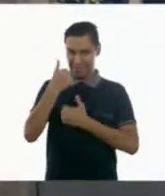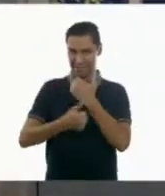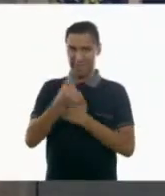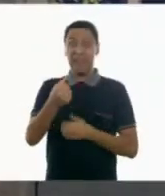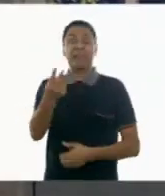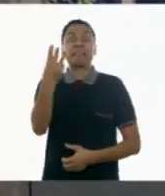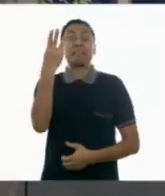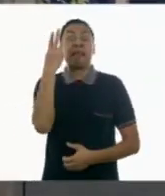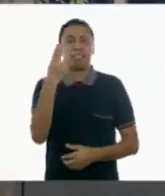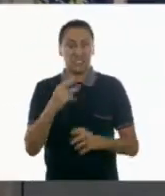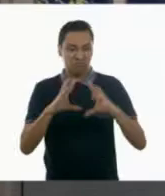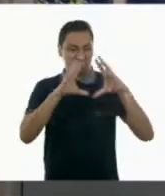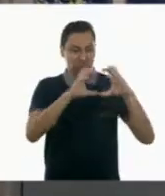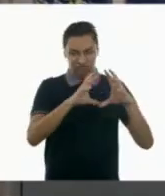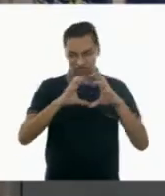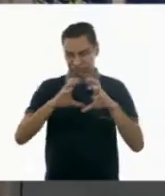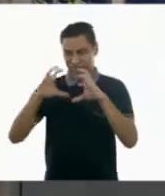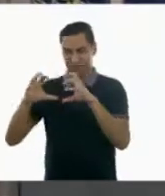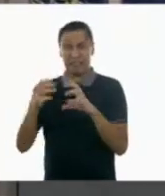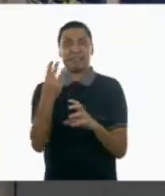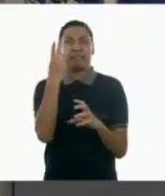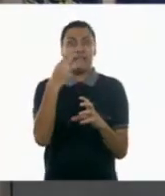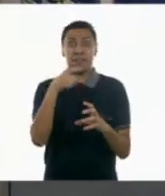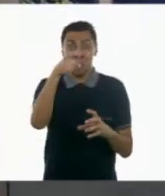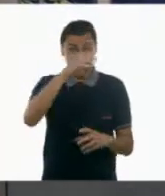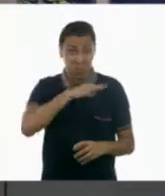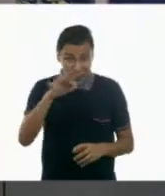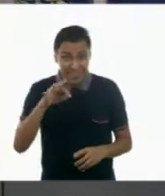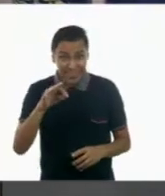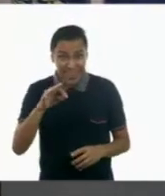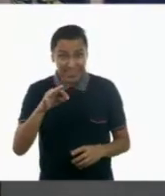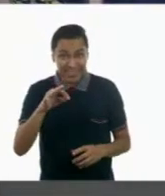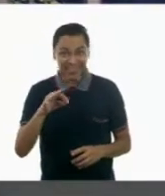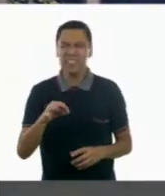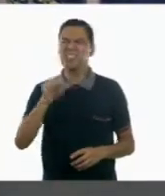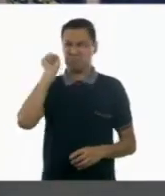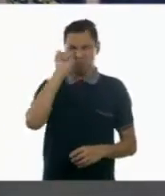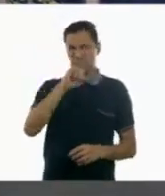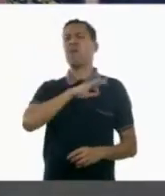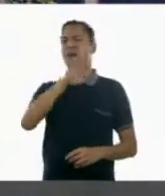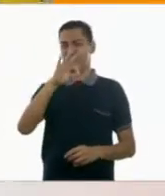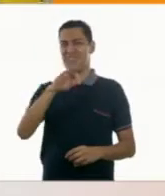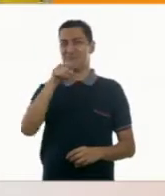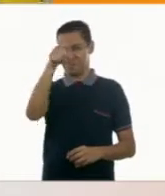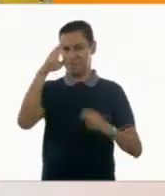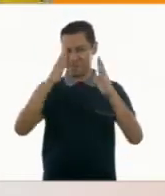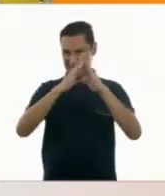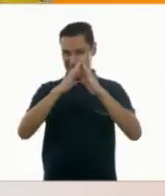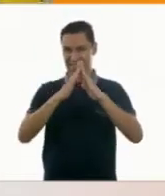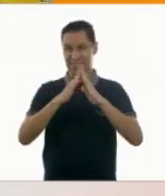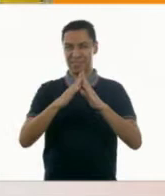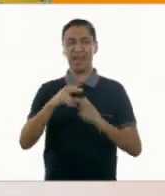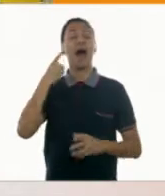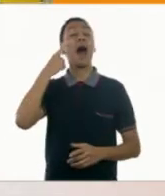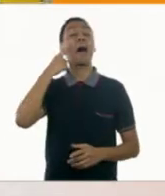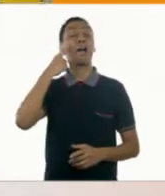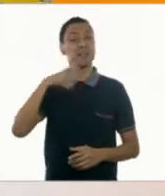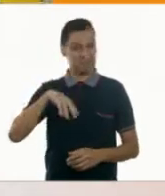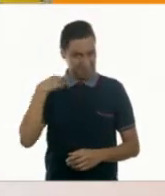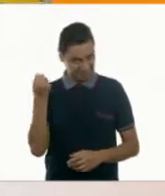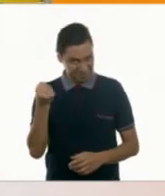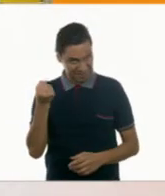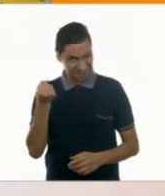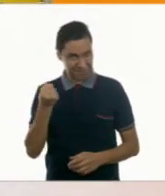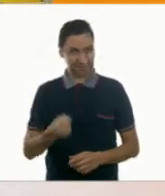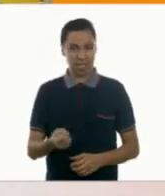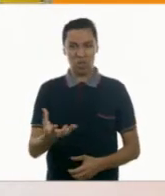tres calcetas? No. ¿En casa lo pueden hacer con tres calcetas? Yo sé que sí pueden. Lo intentamos. Dos las vamos a